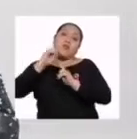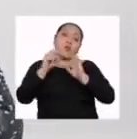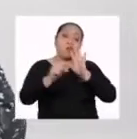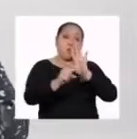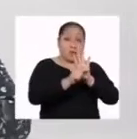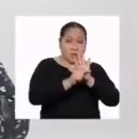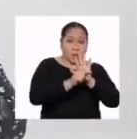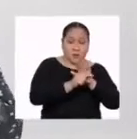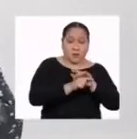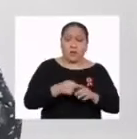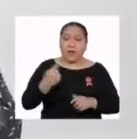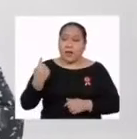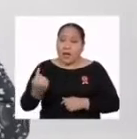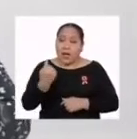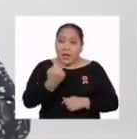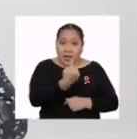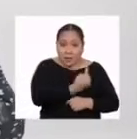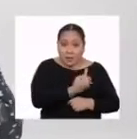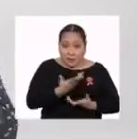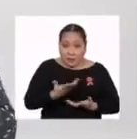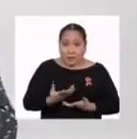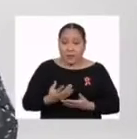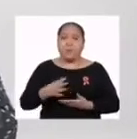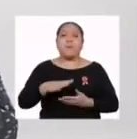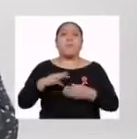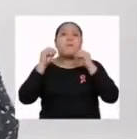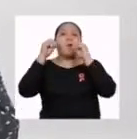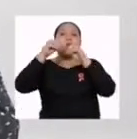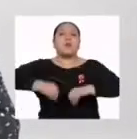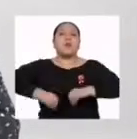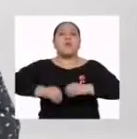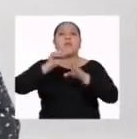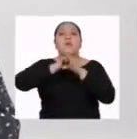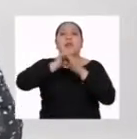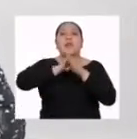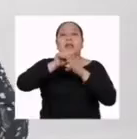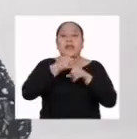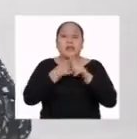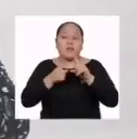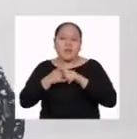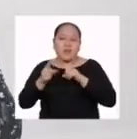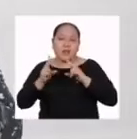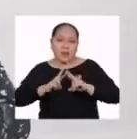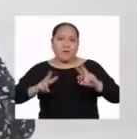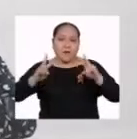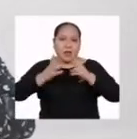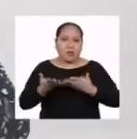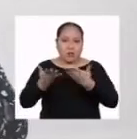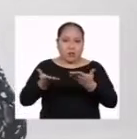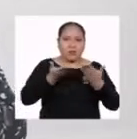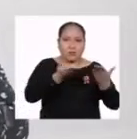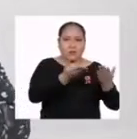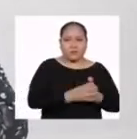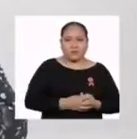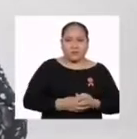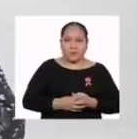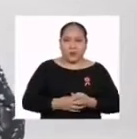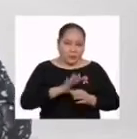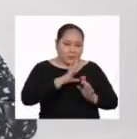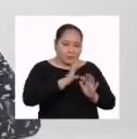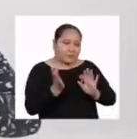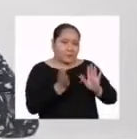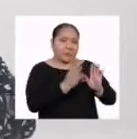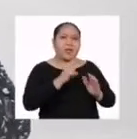negativas. Ponemos en práctica diversos valores. Ahora, ya para pasar a la segunda parte del